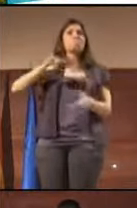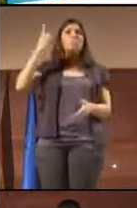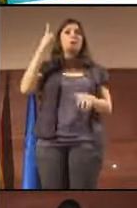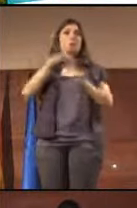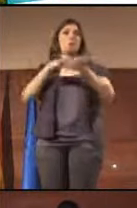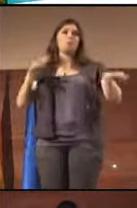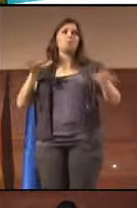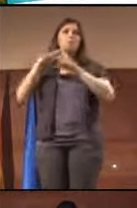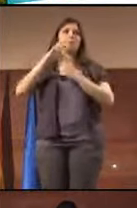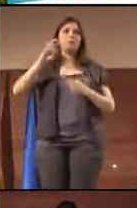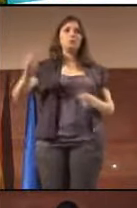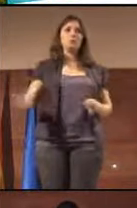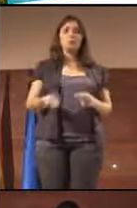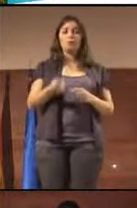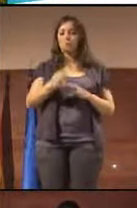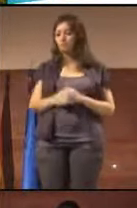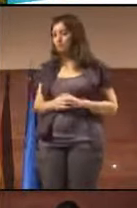de las ocasiones.